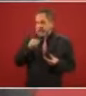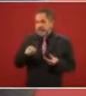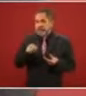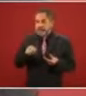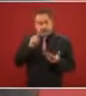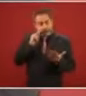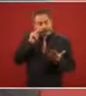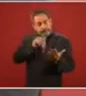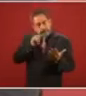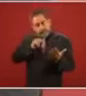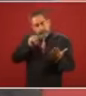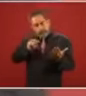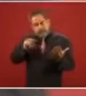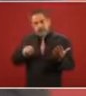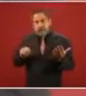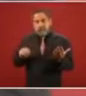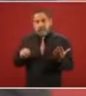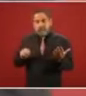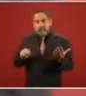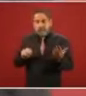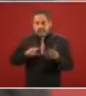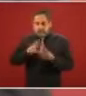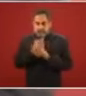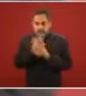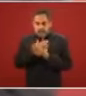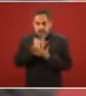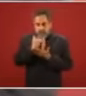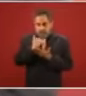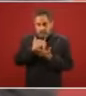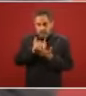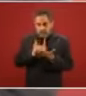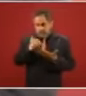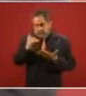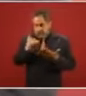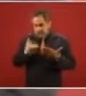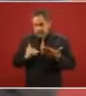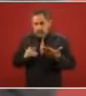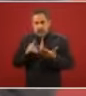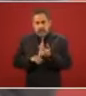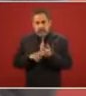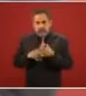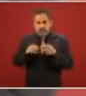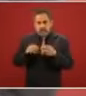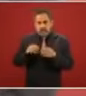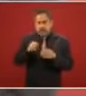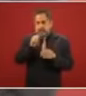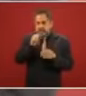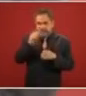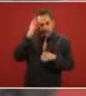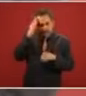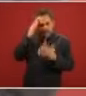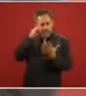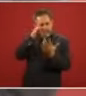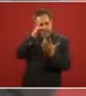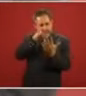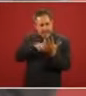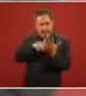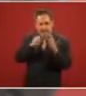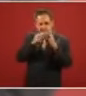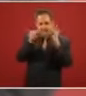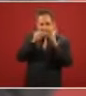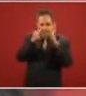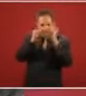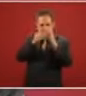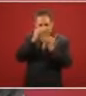vi, la carpeta, la hoja principal, es una relación